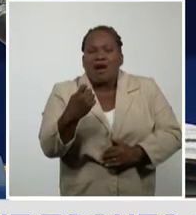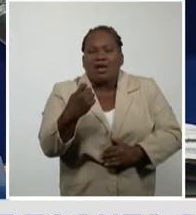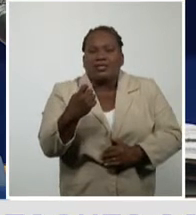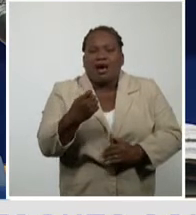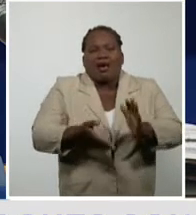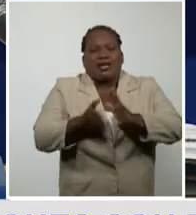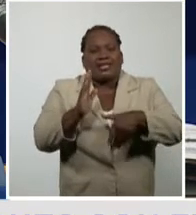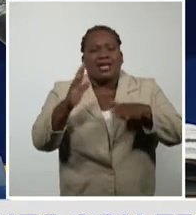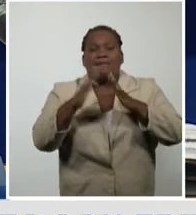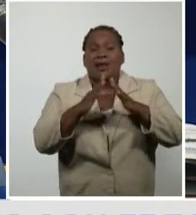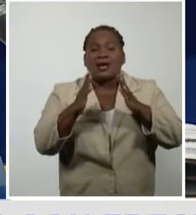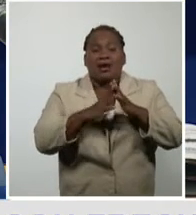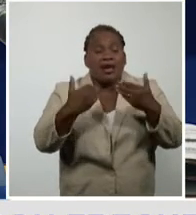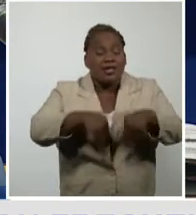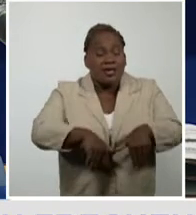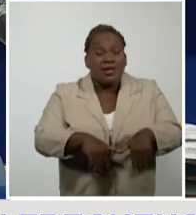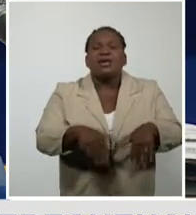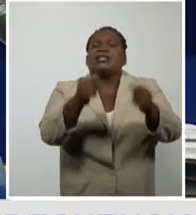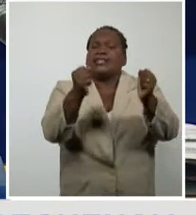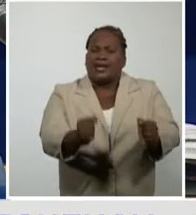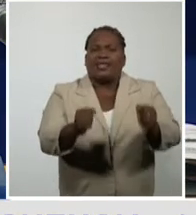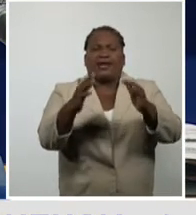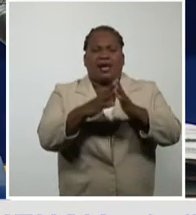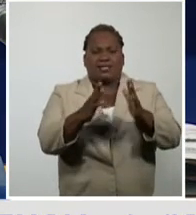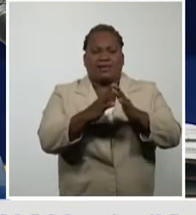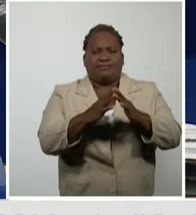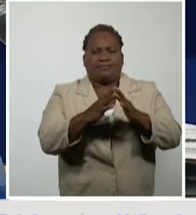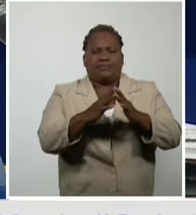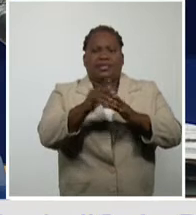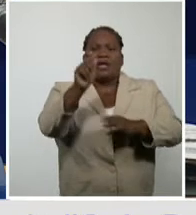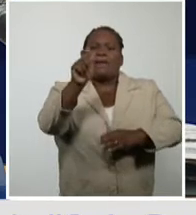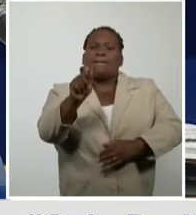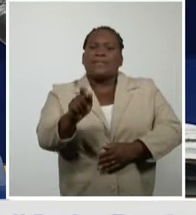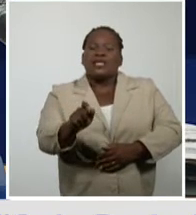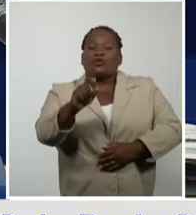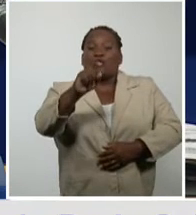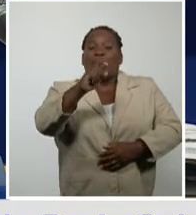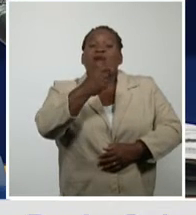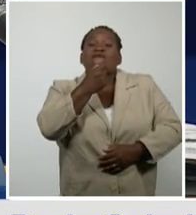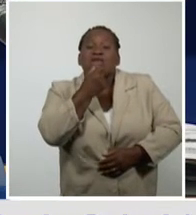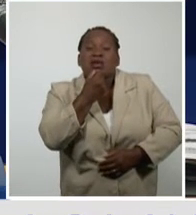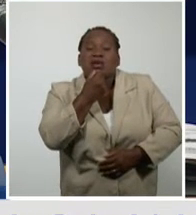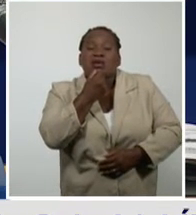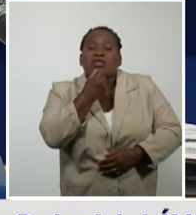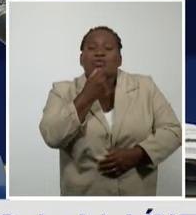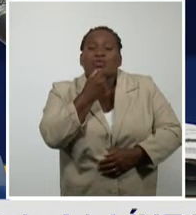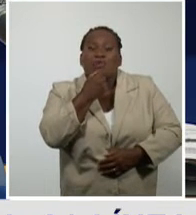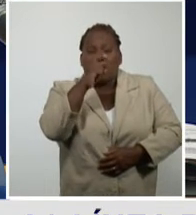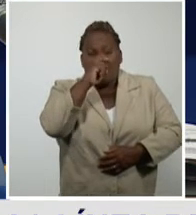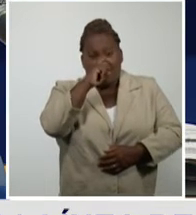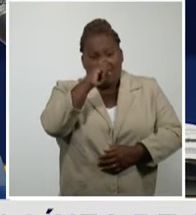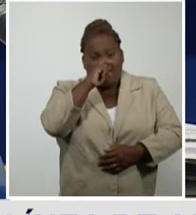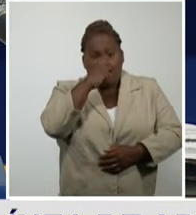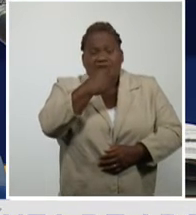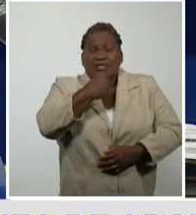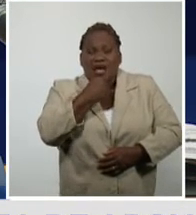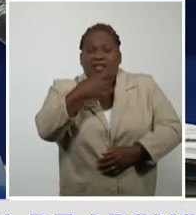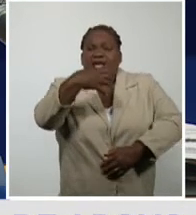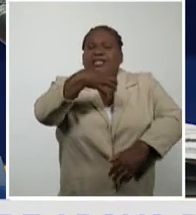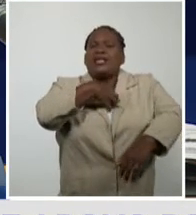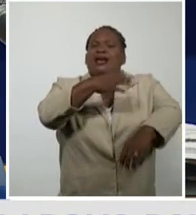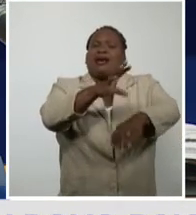haga. Y si son personas de una determinada edad, con un grupo de enfermedades que también